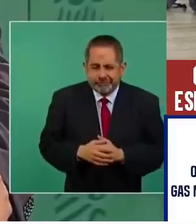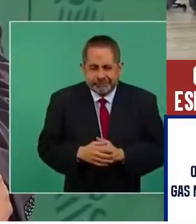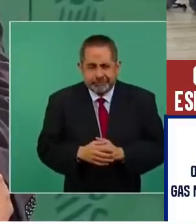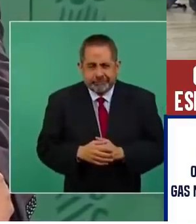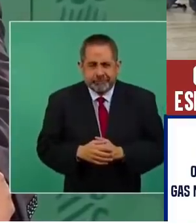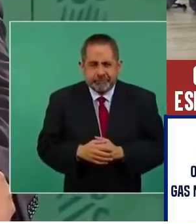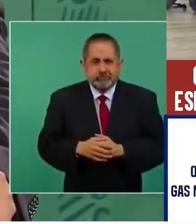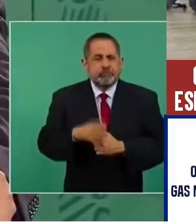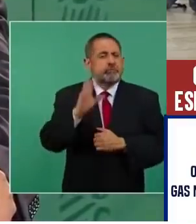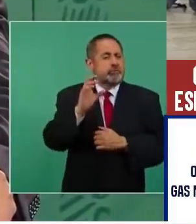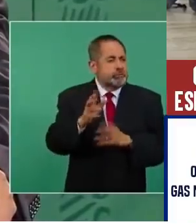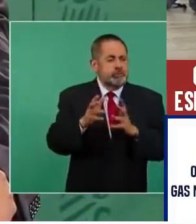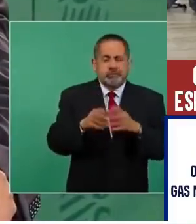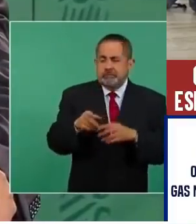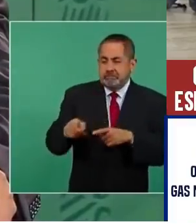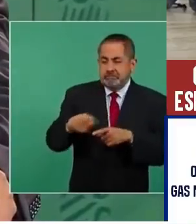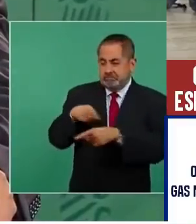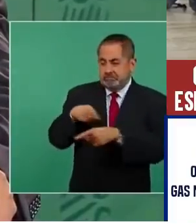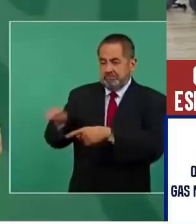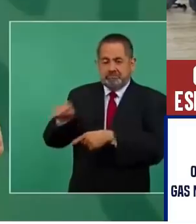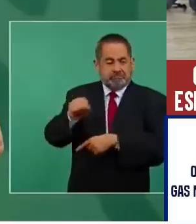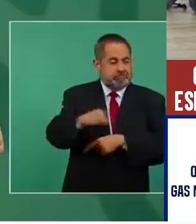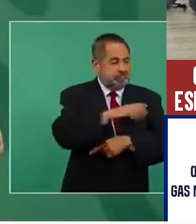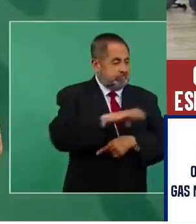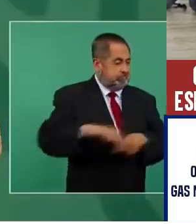eran candidatos desconocidos,